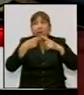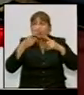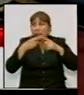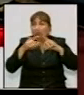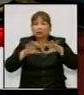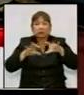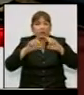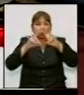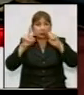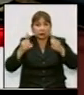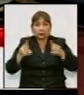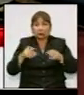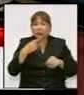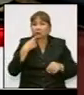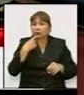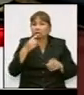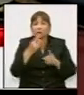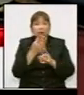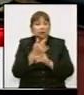que son